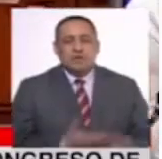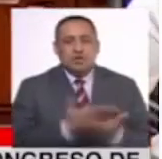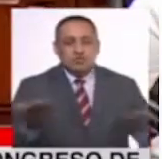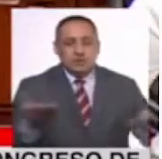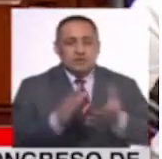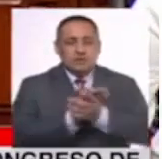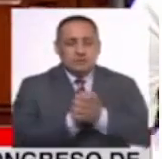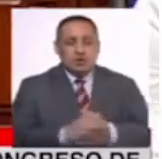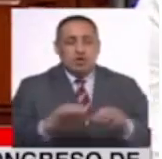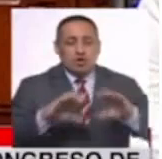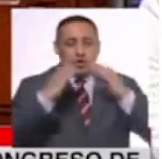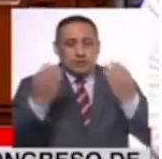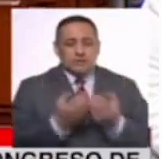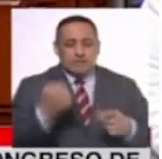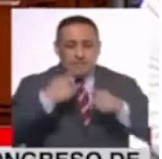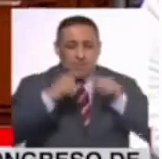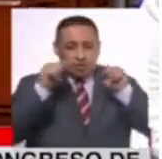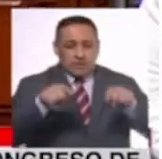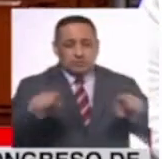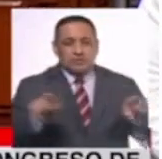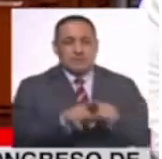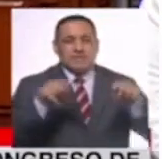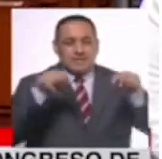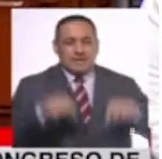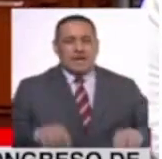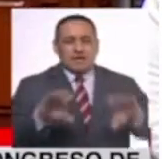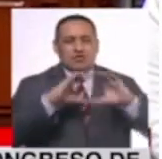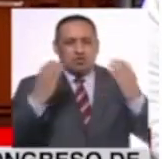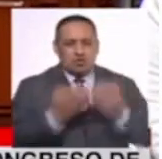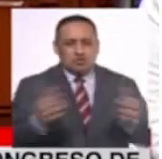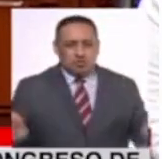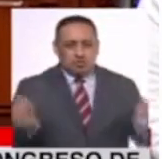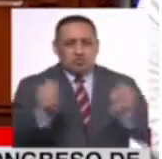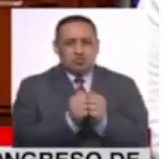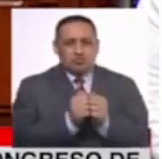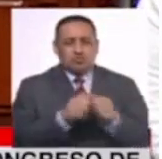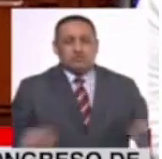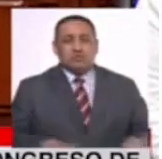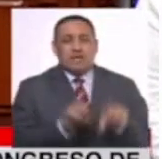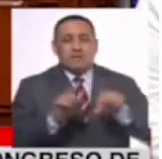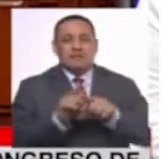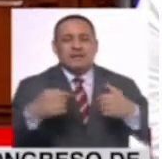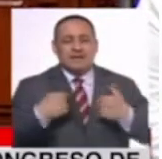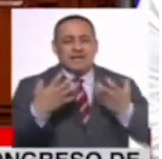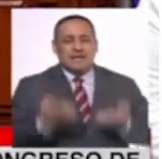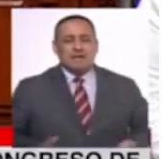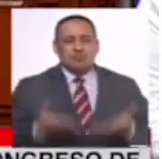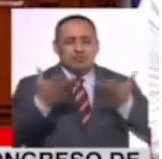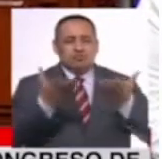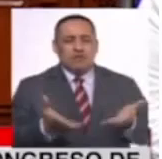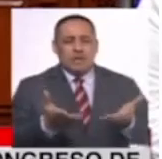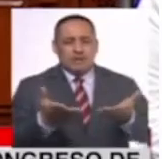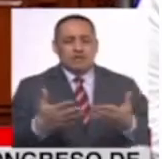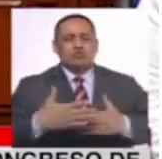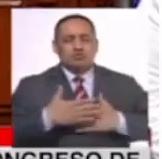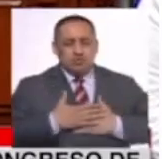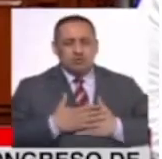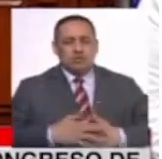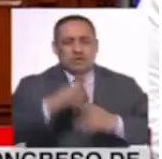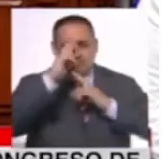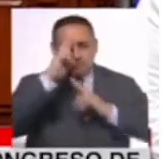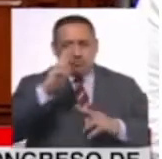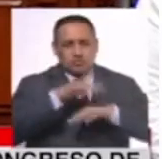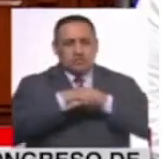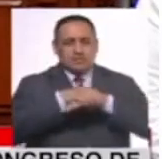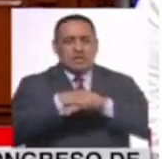Estimados congresistas, es por eso que desde el Congreso en su conjunto queremos extender nuestro